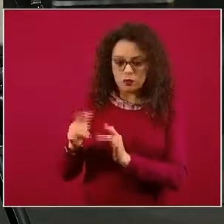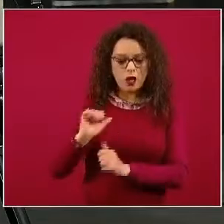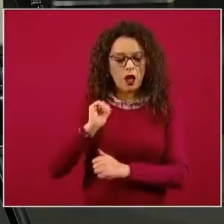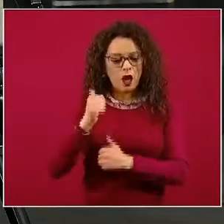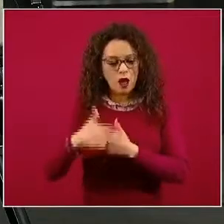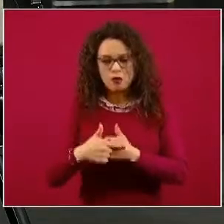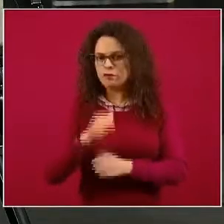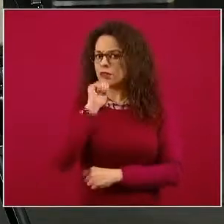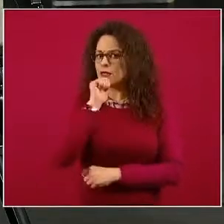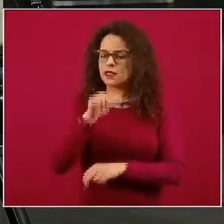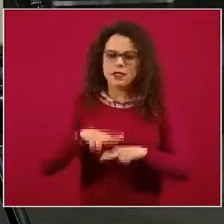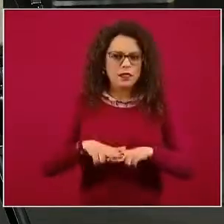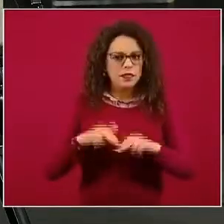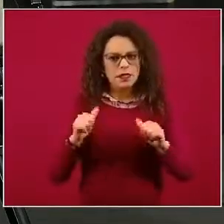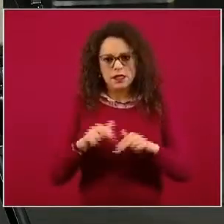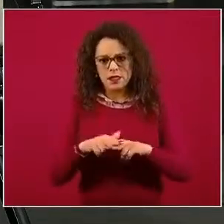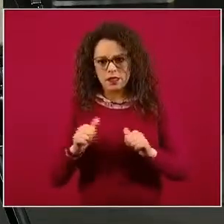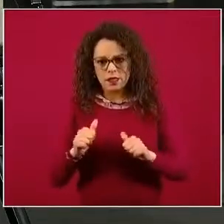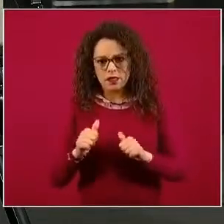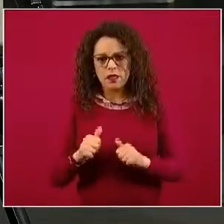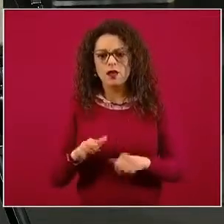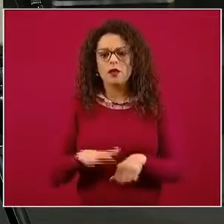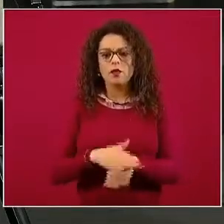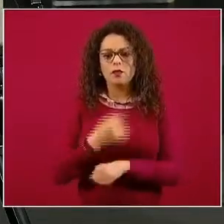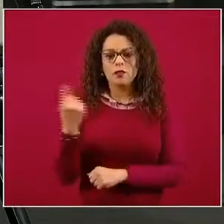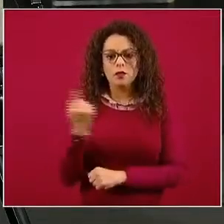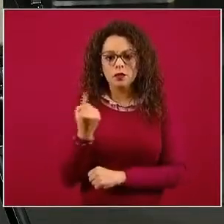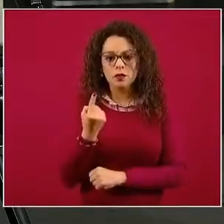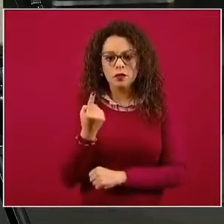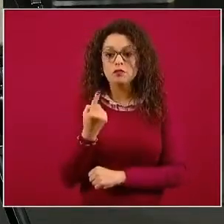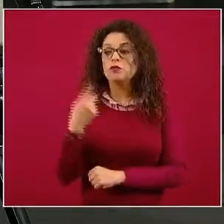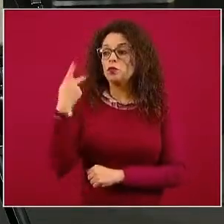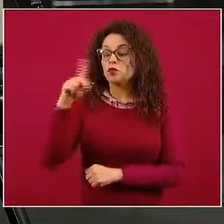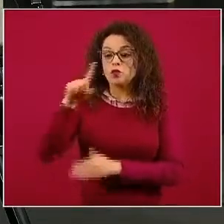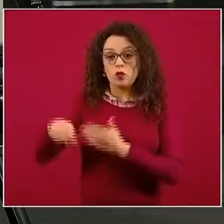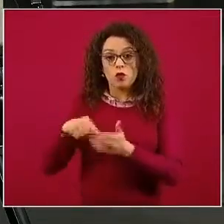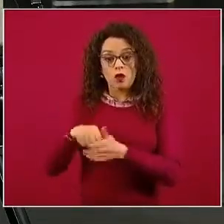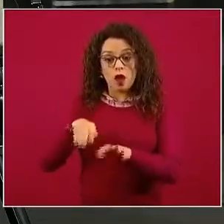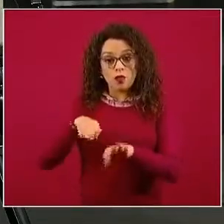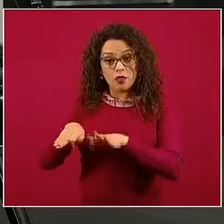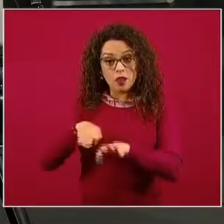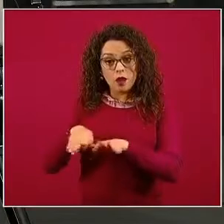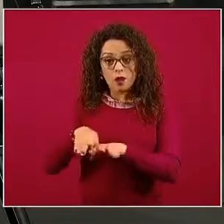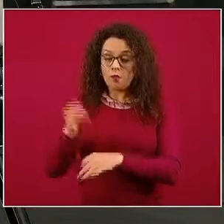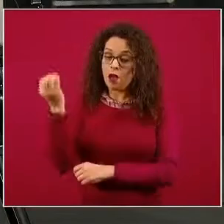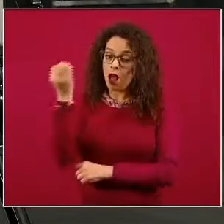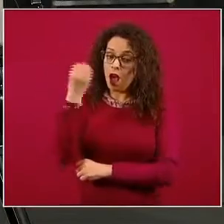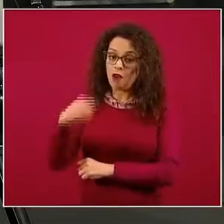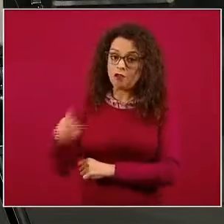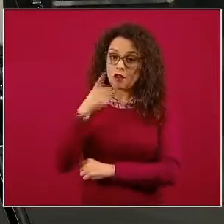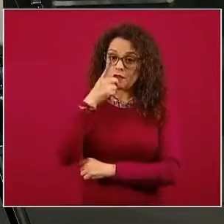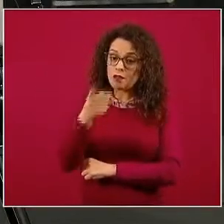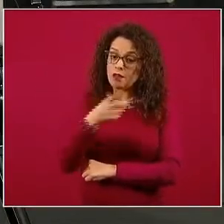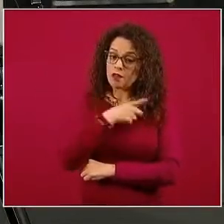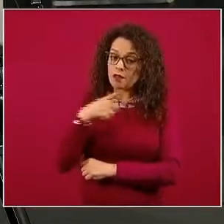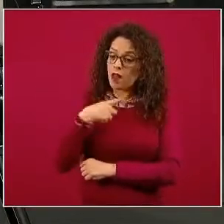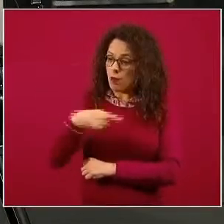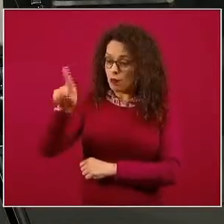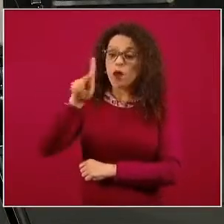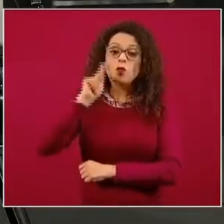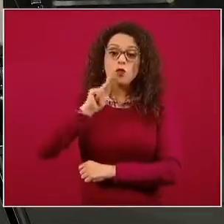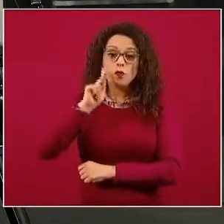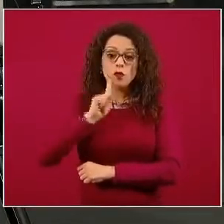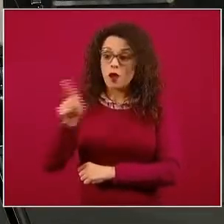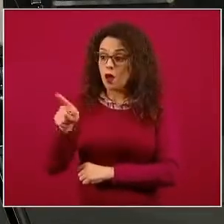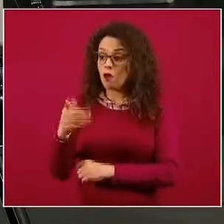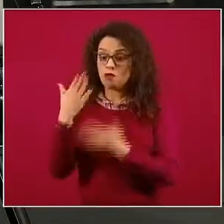sido positivo, más bien lo están haciendo porque es una exigencia de sus áreas de trabajo para poder continuar laborando. Yo quisiera saber